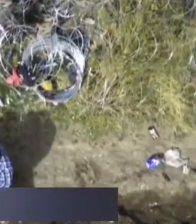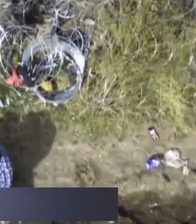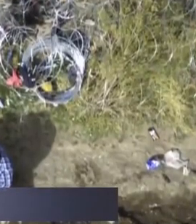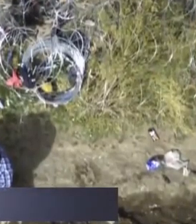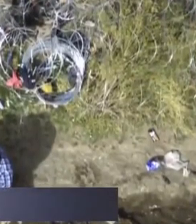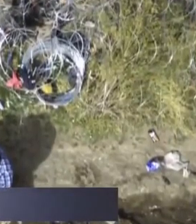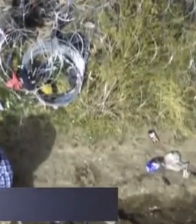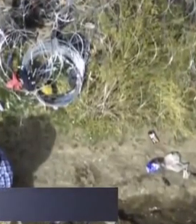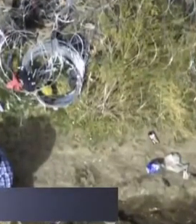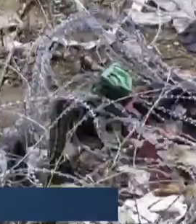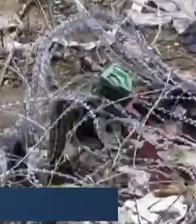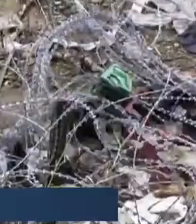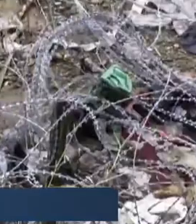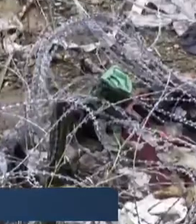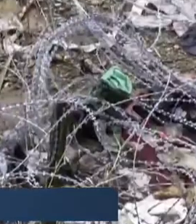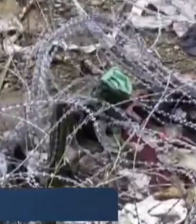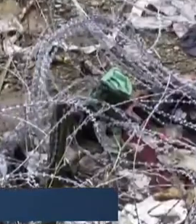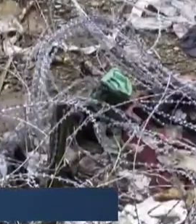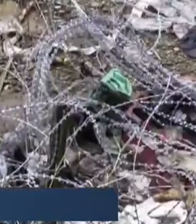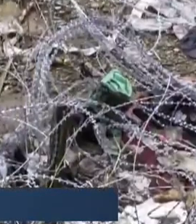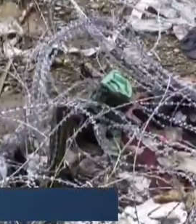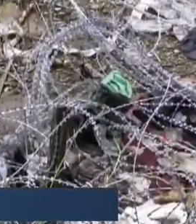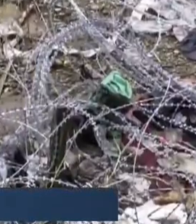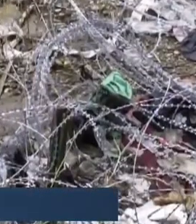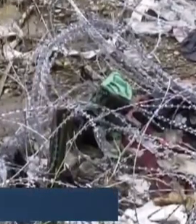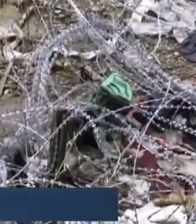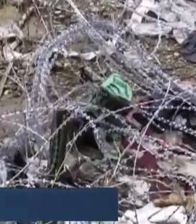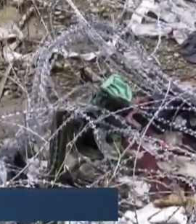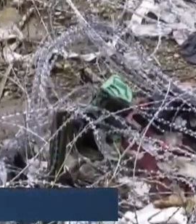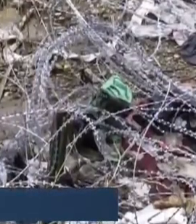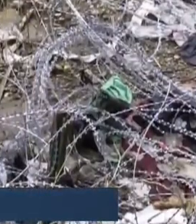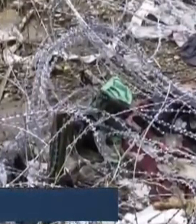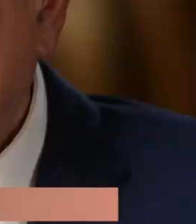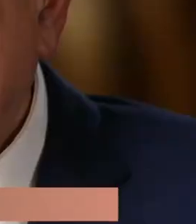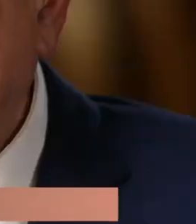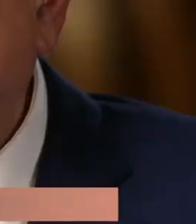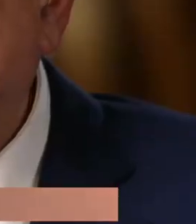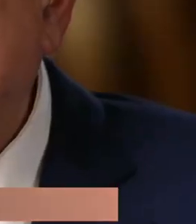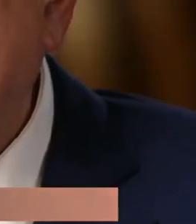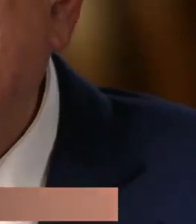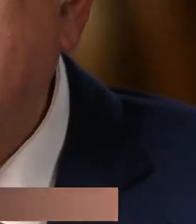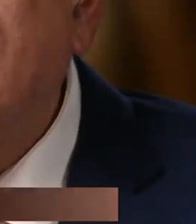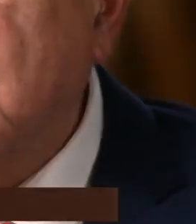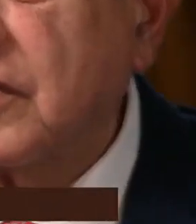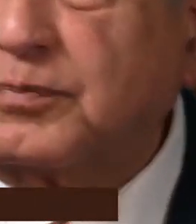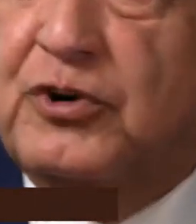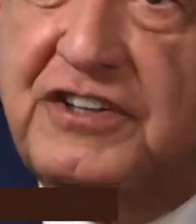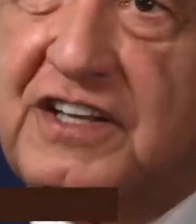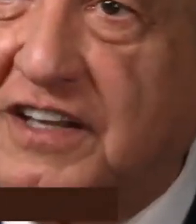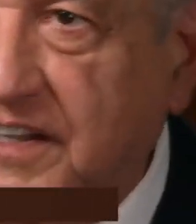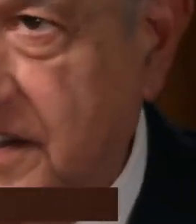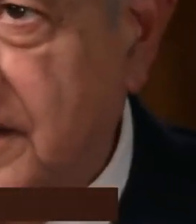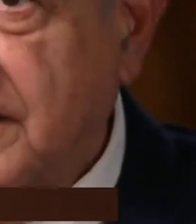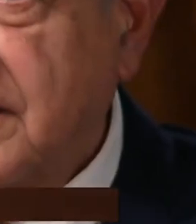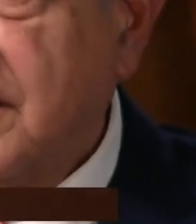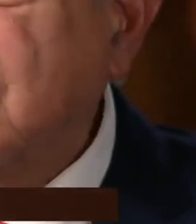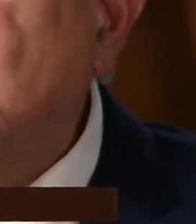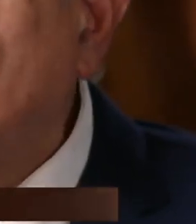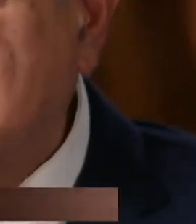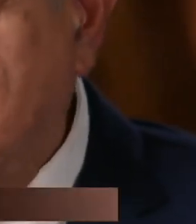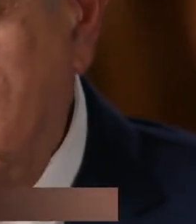espectáculo. Eso es oportunismo. Eso, con todo respeto, es politiquería.